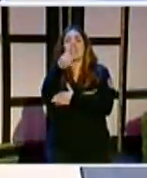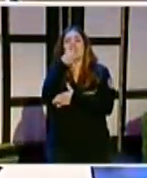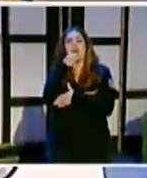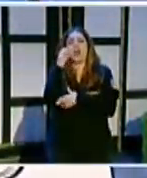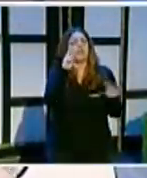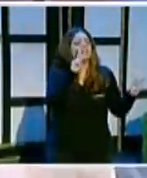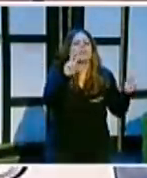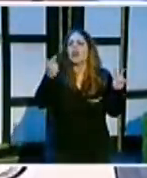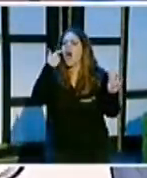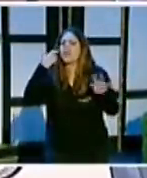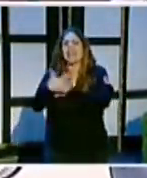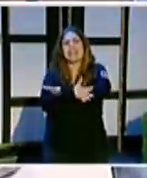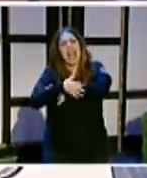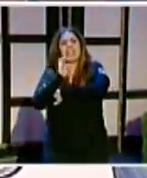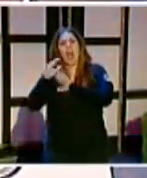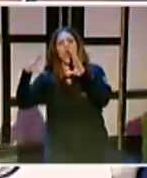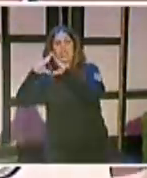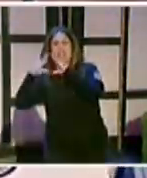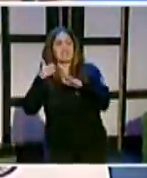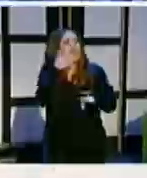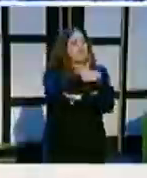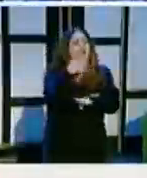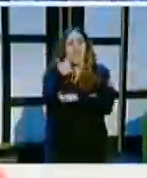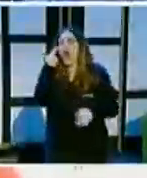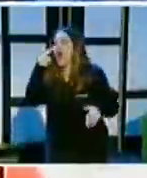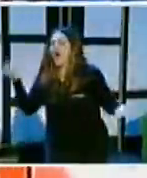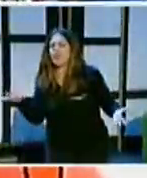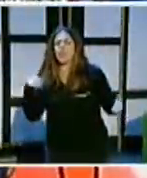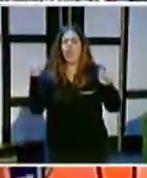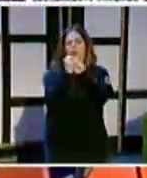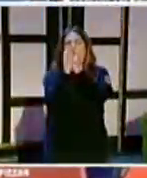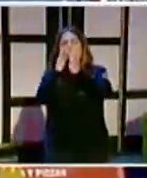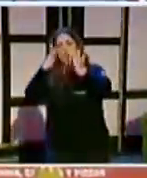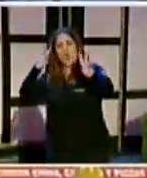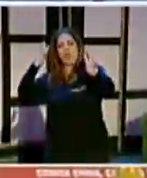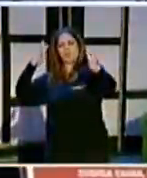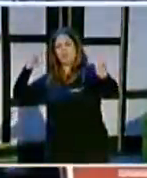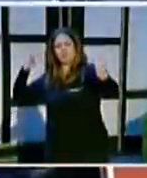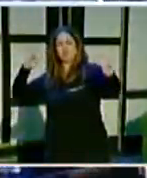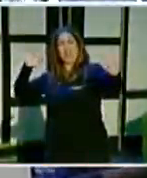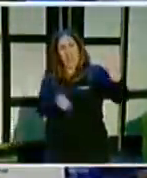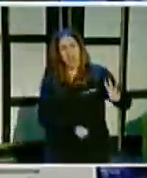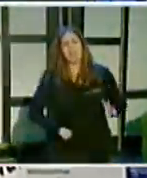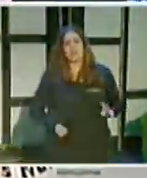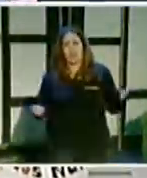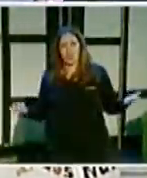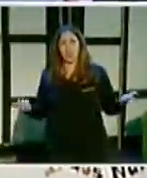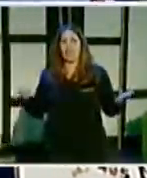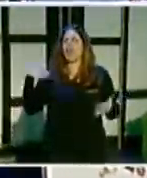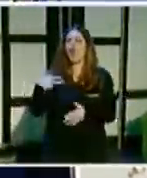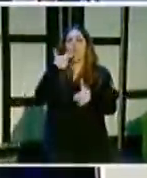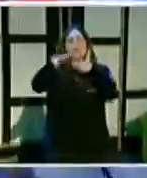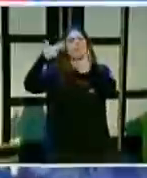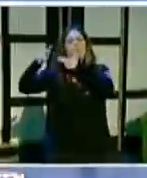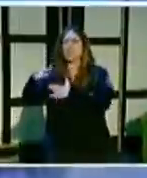por Caritas o por alguna iglesia, y vea que esas colas son de hambre y que políticos perdieron la vergüenza.